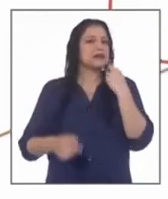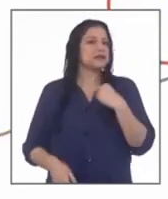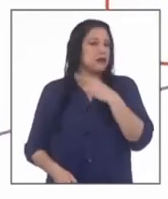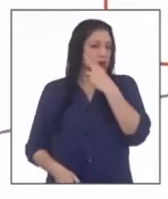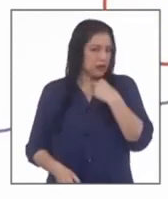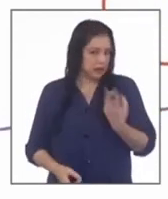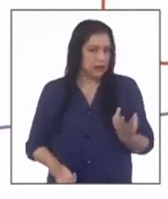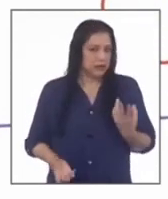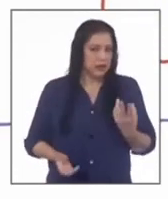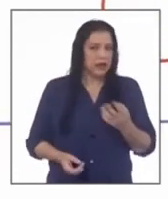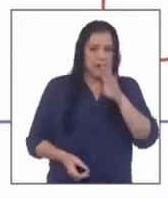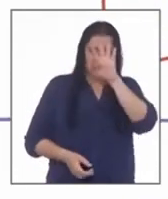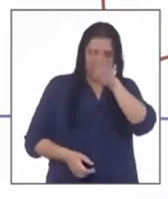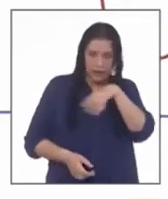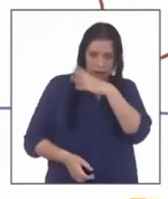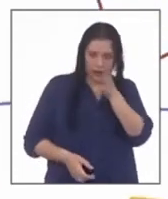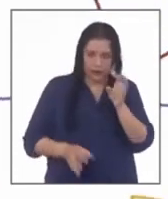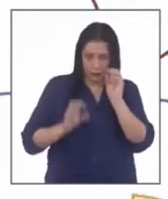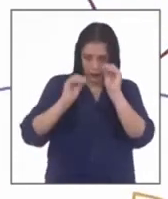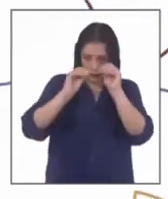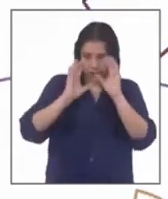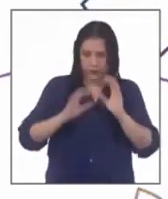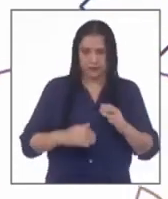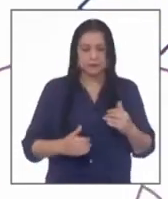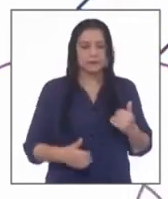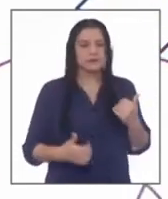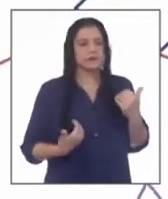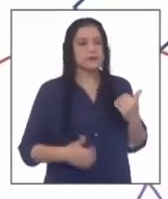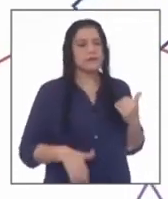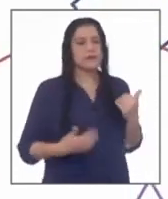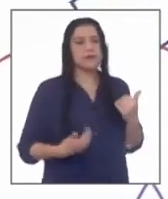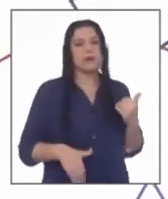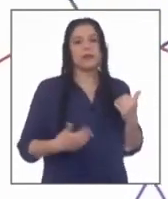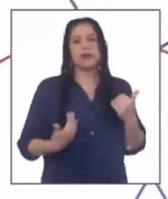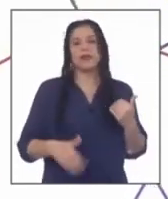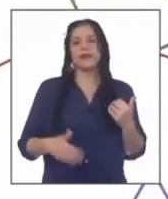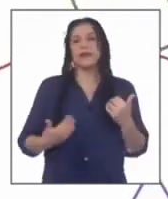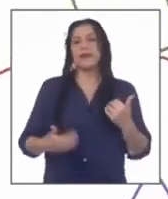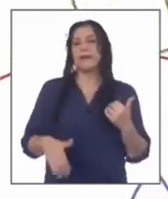información aparece en la tabla.